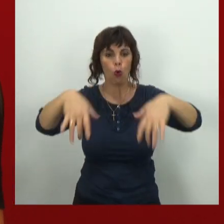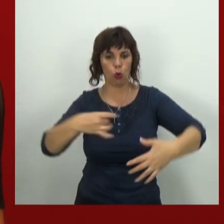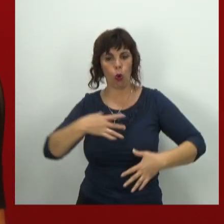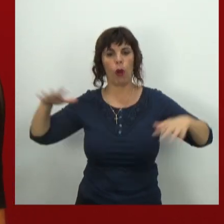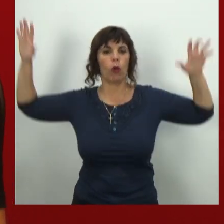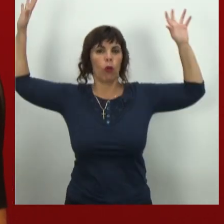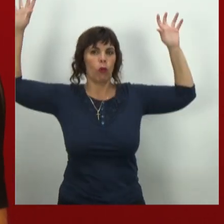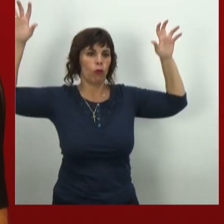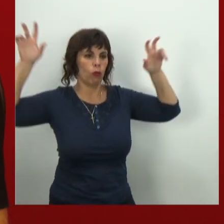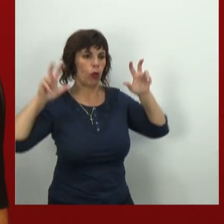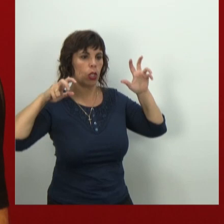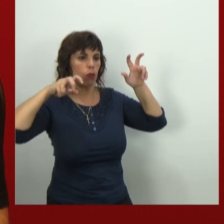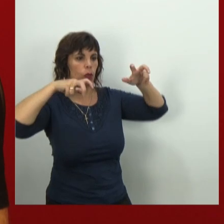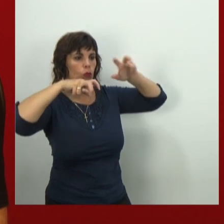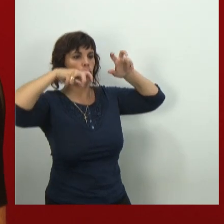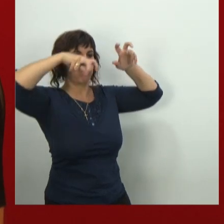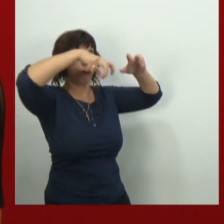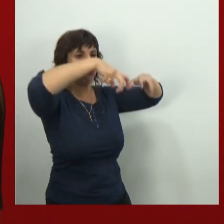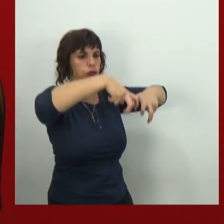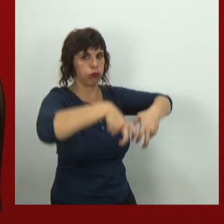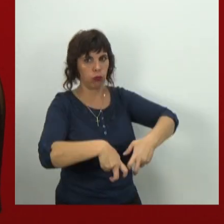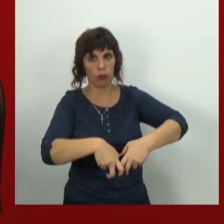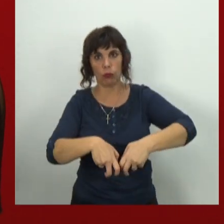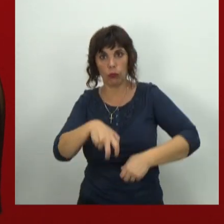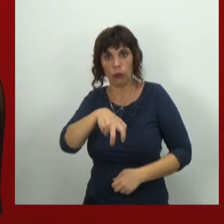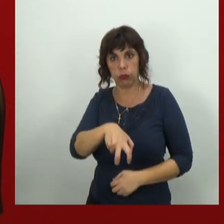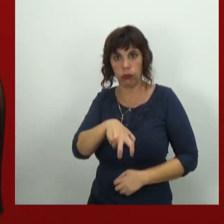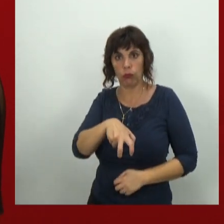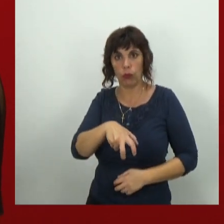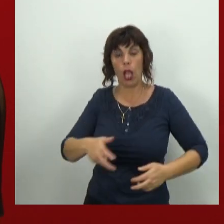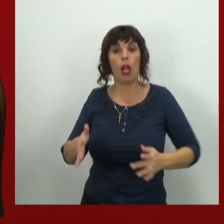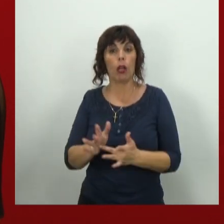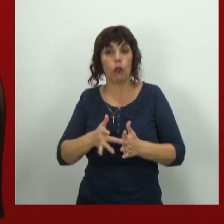y Jesucristo se sentará encima,